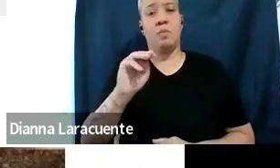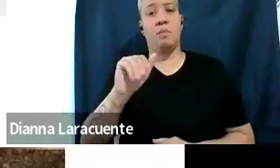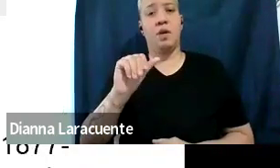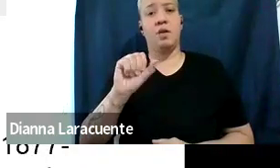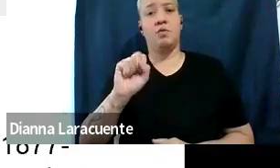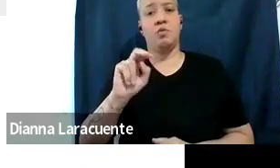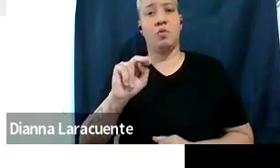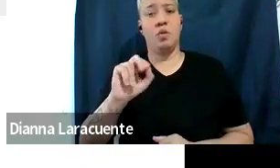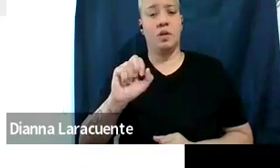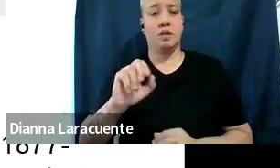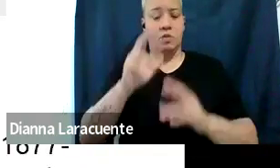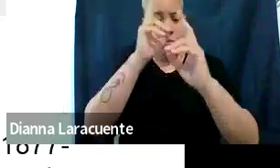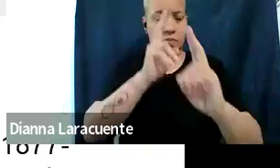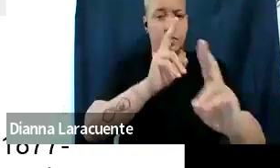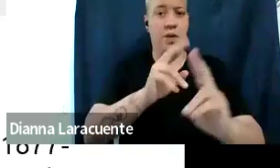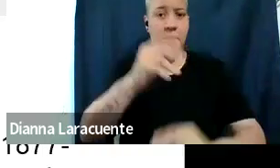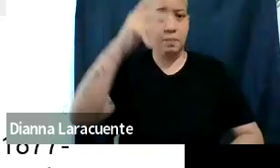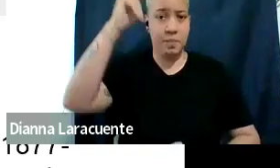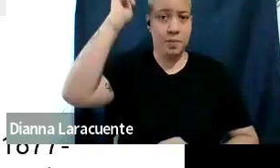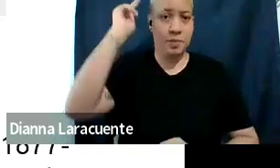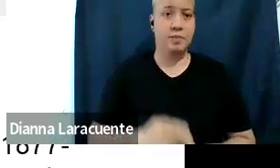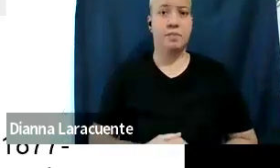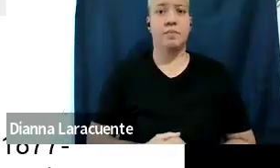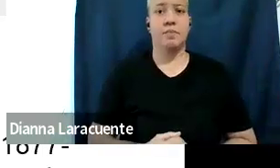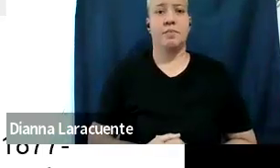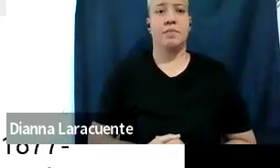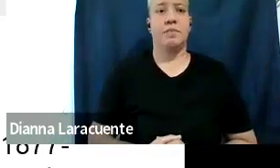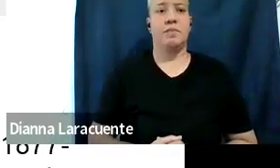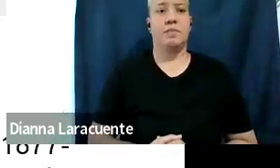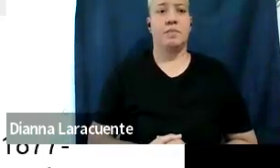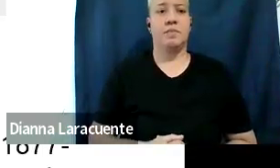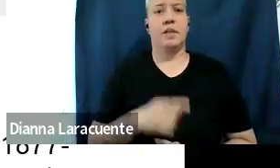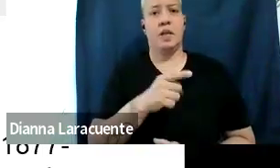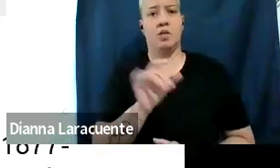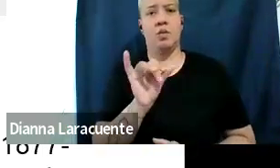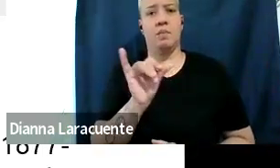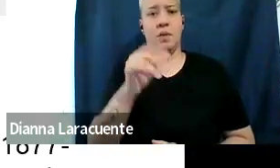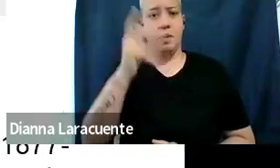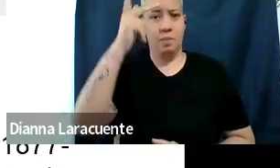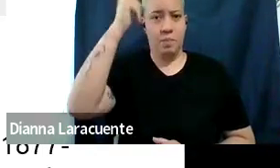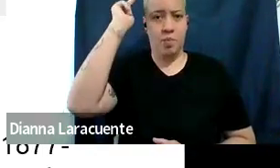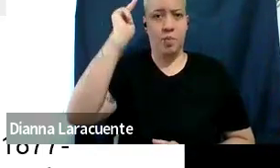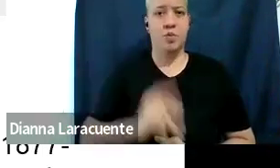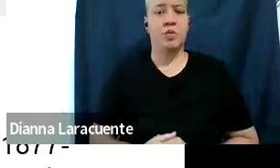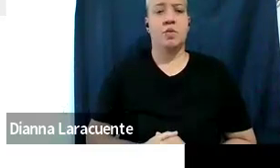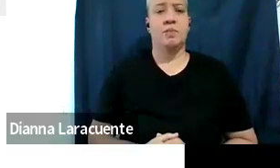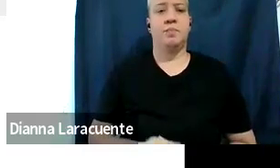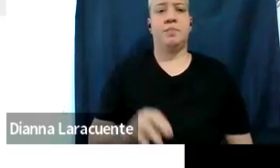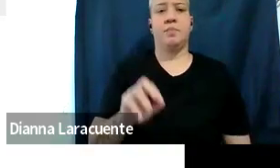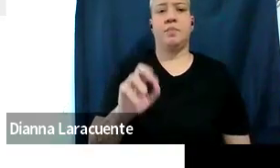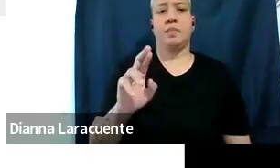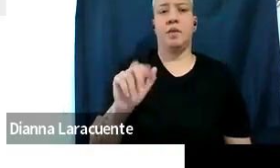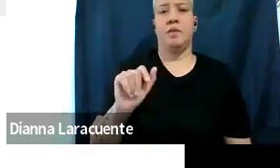Ponce, que había... no, antes. Este Ponce también, la última, Rafael